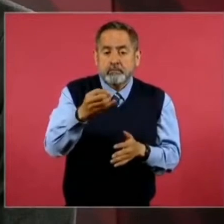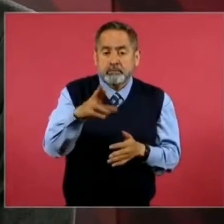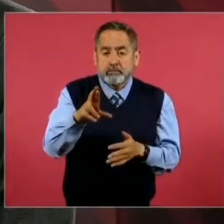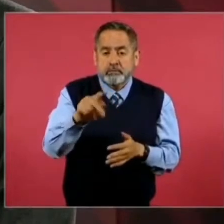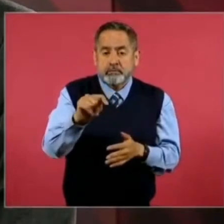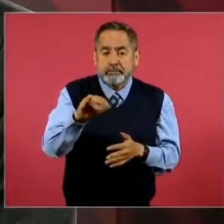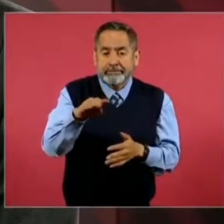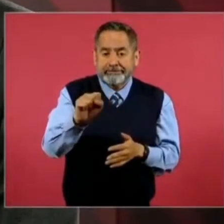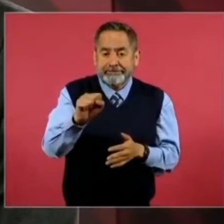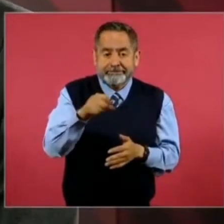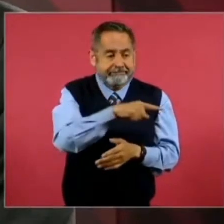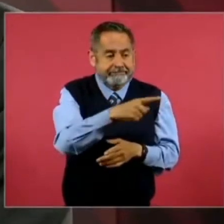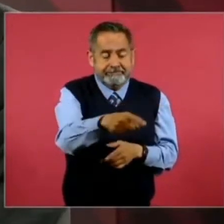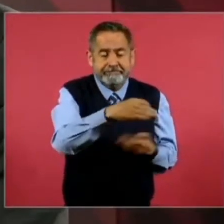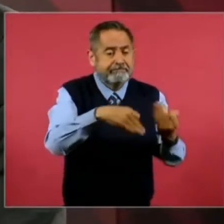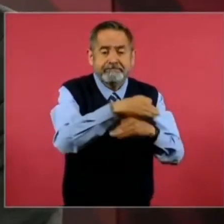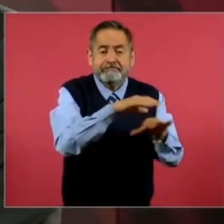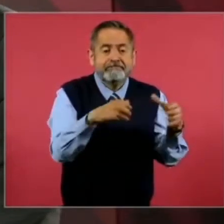y todos